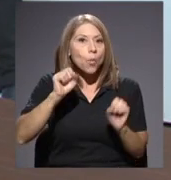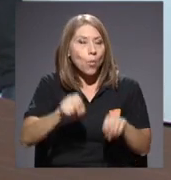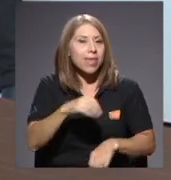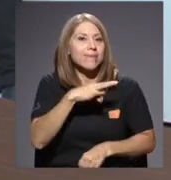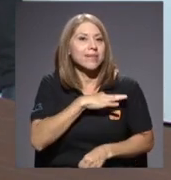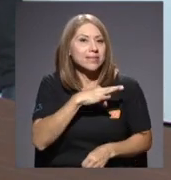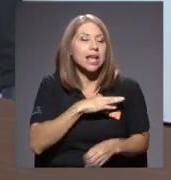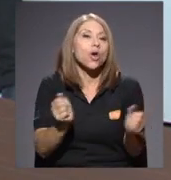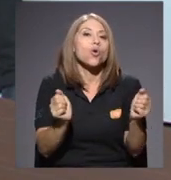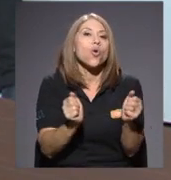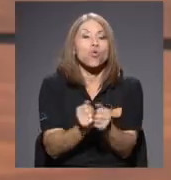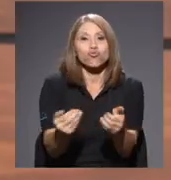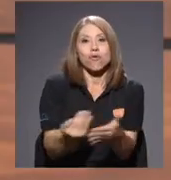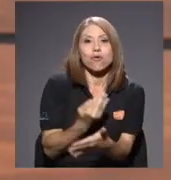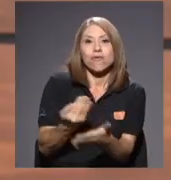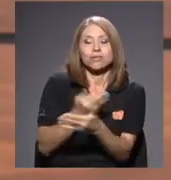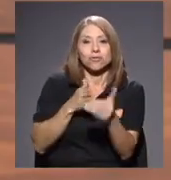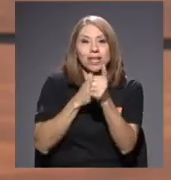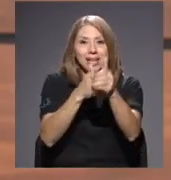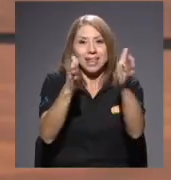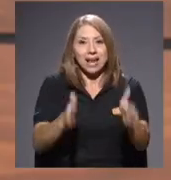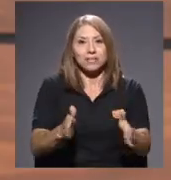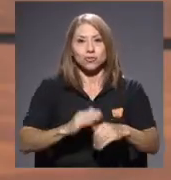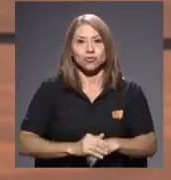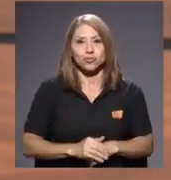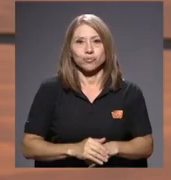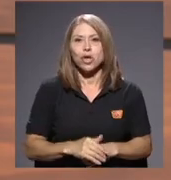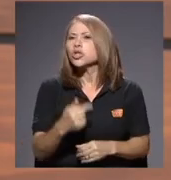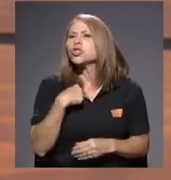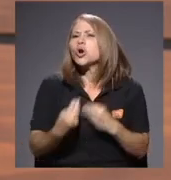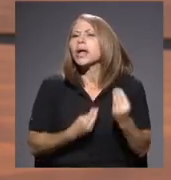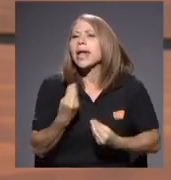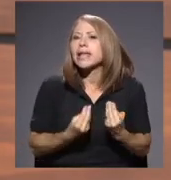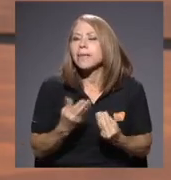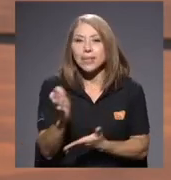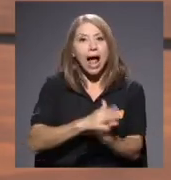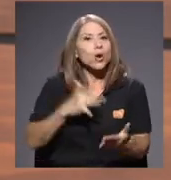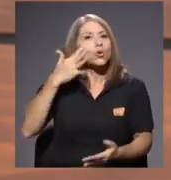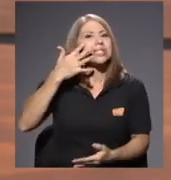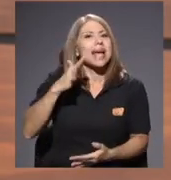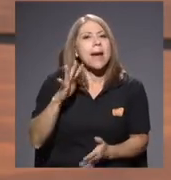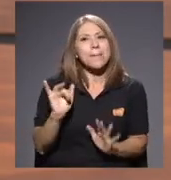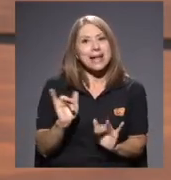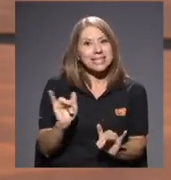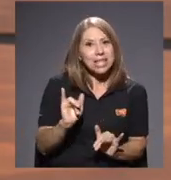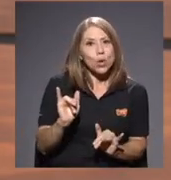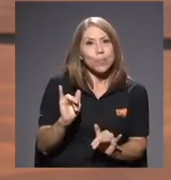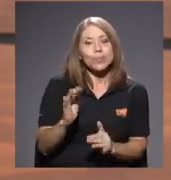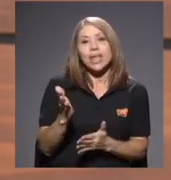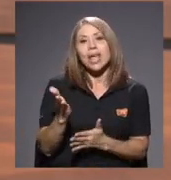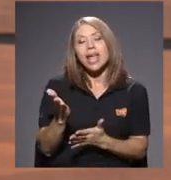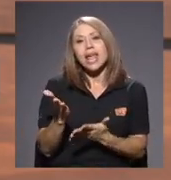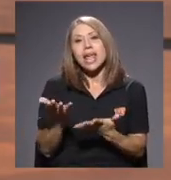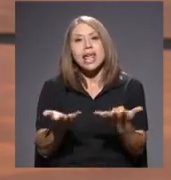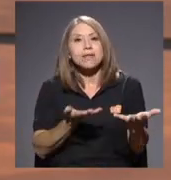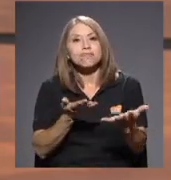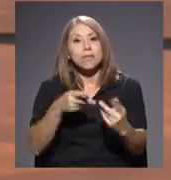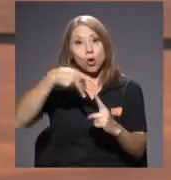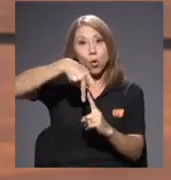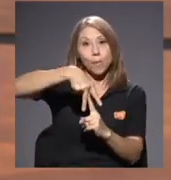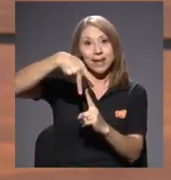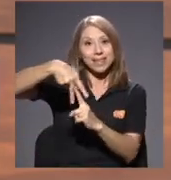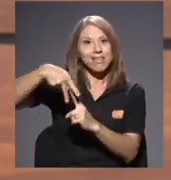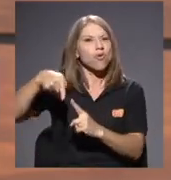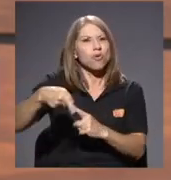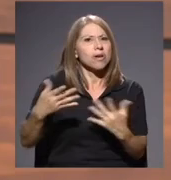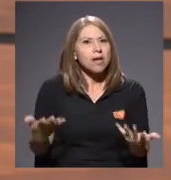una renovación de liderazgos. Yo parte de lo que haría es algo similar a lo que existe, por ejemplo, en algunas partes del sector cooperativo, que